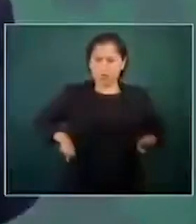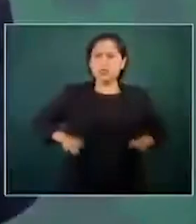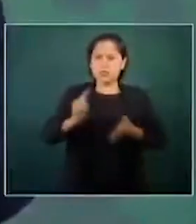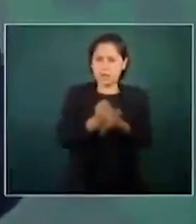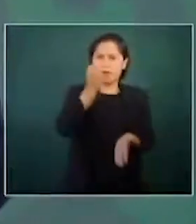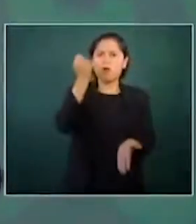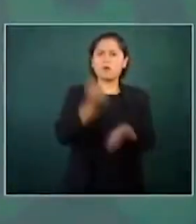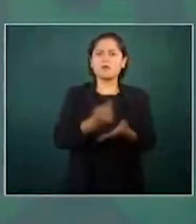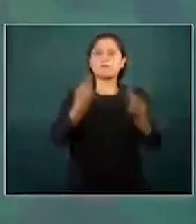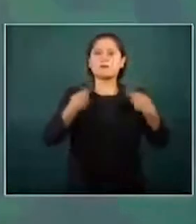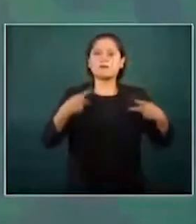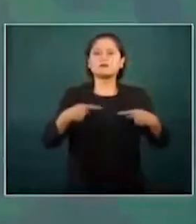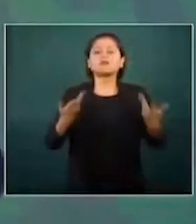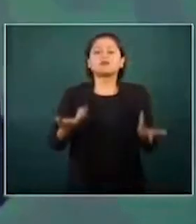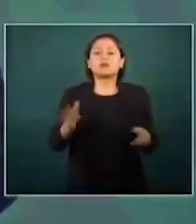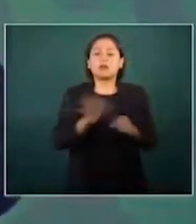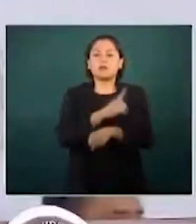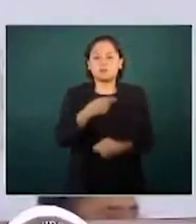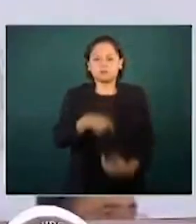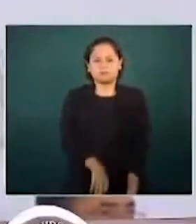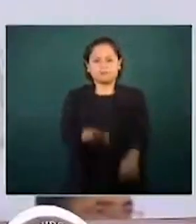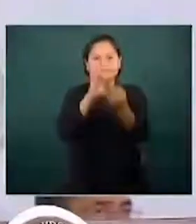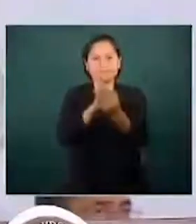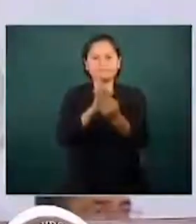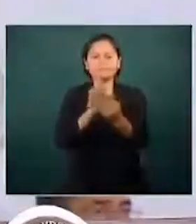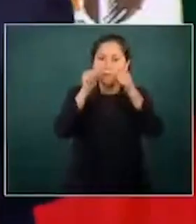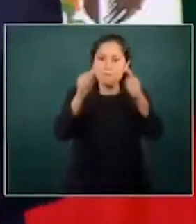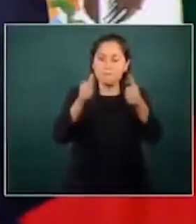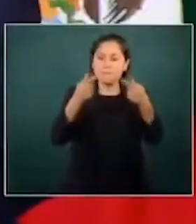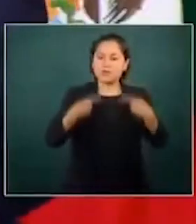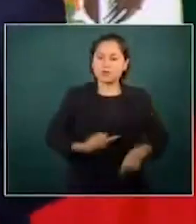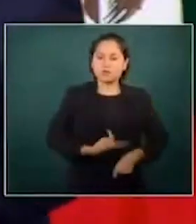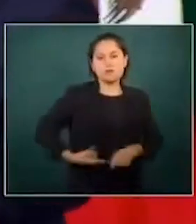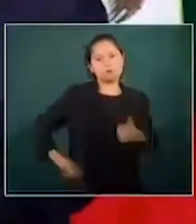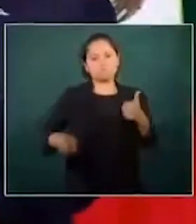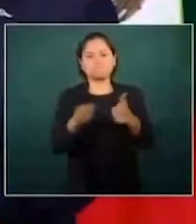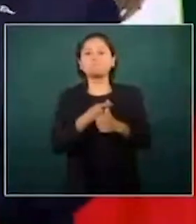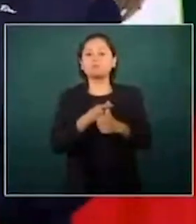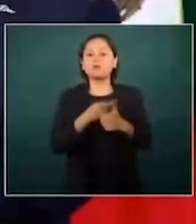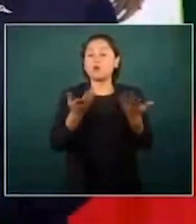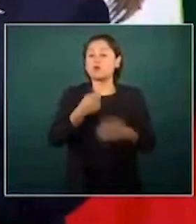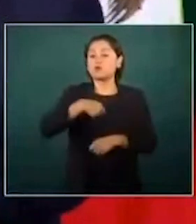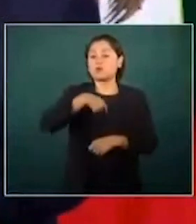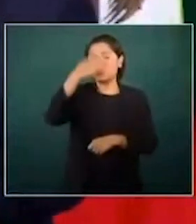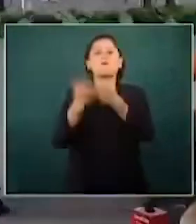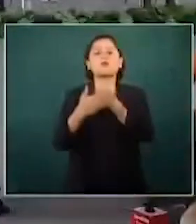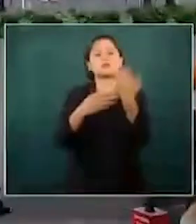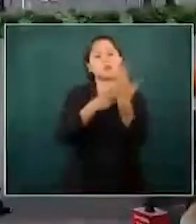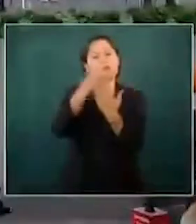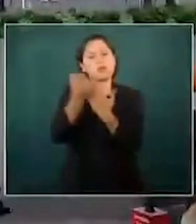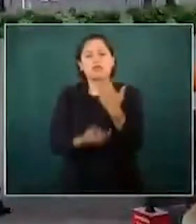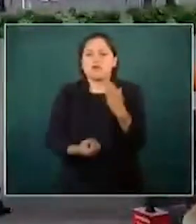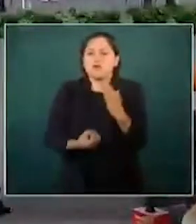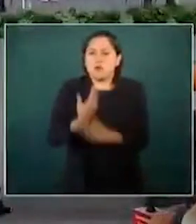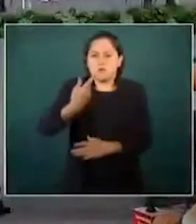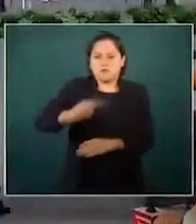de influencias, de enriquecimiento ilícito, de pago por obras, no solo del